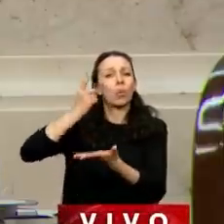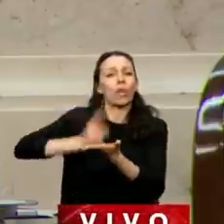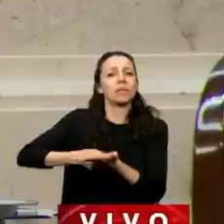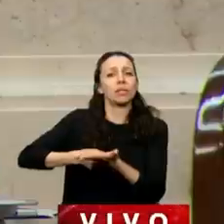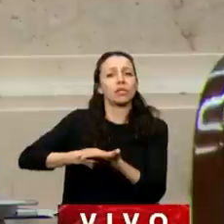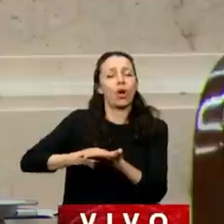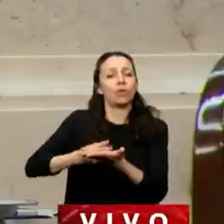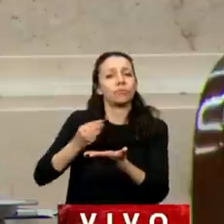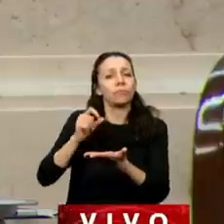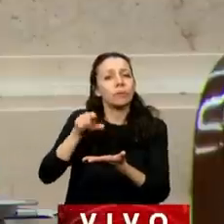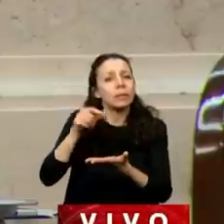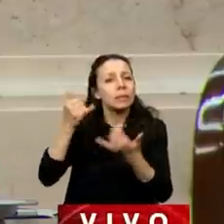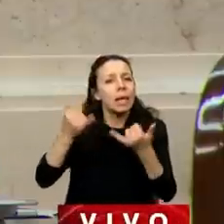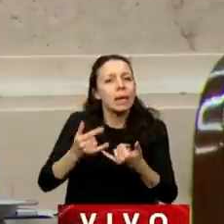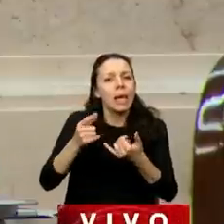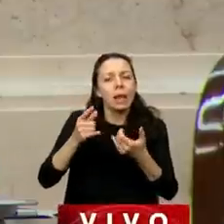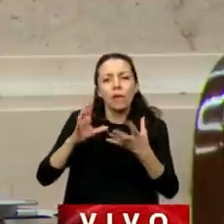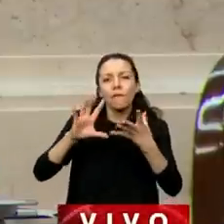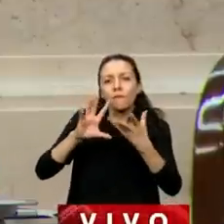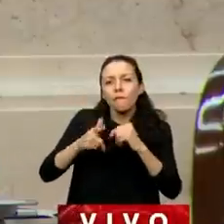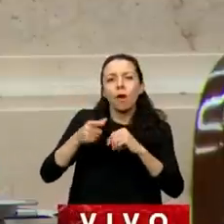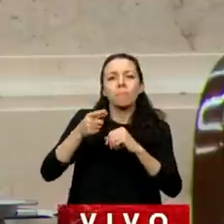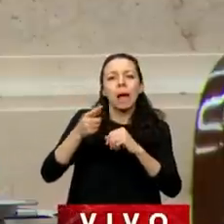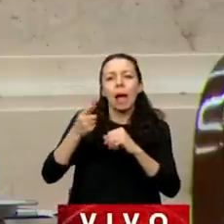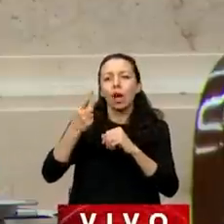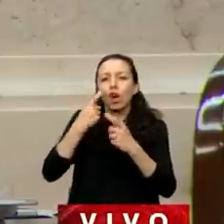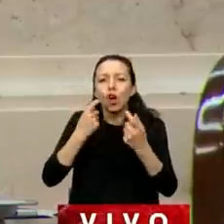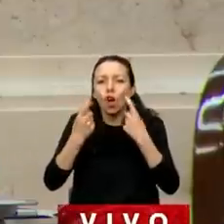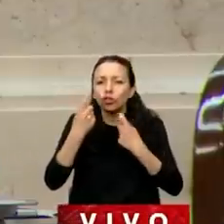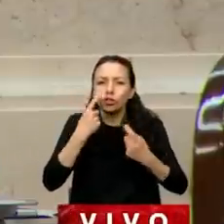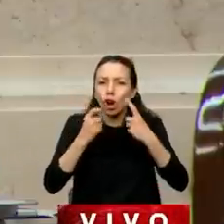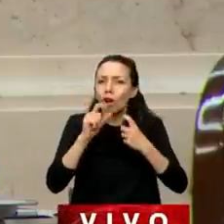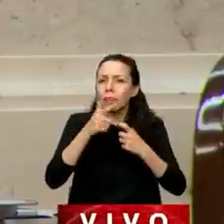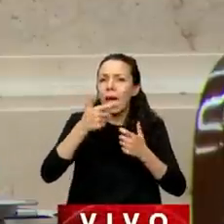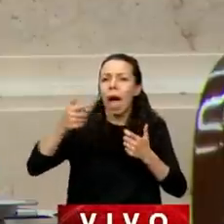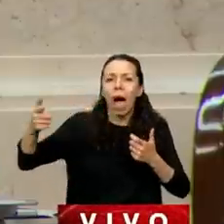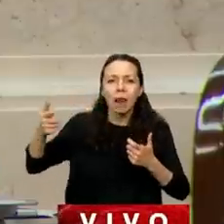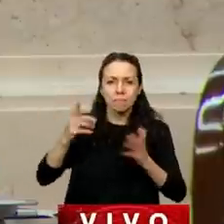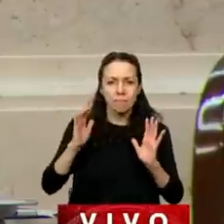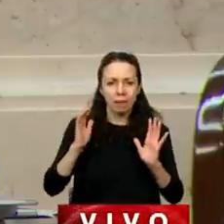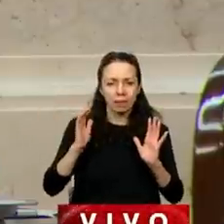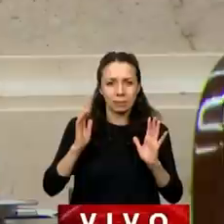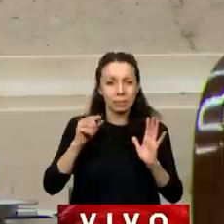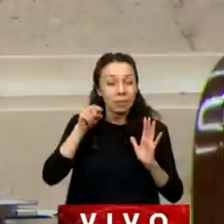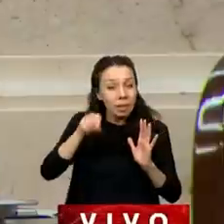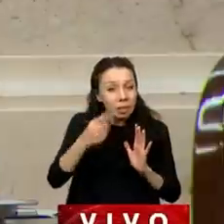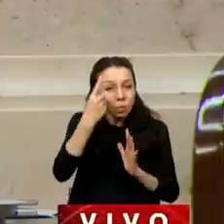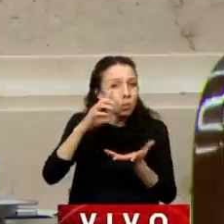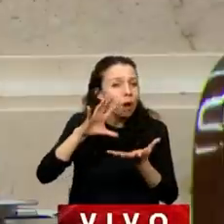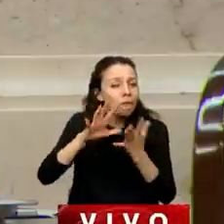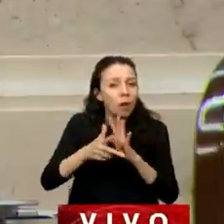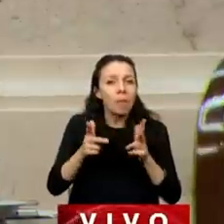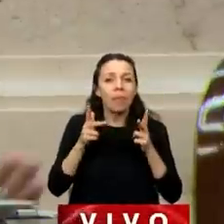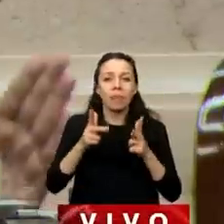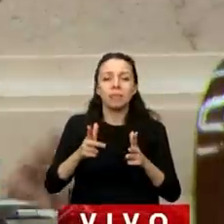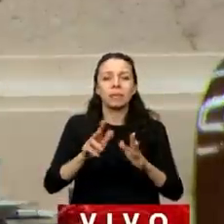tener un sistema controlado de armas. Esta es una forma de decir contundentemente que